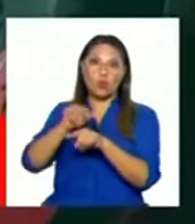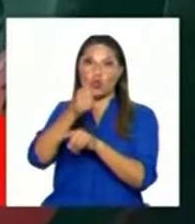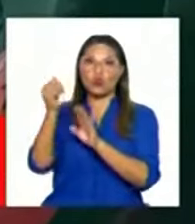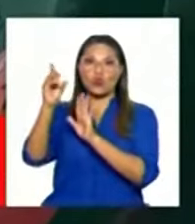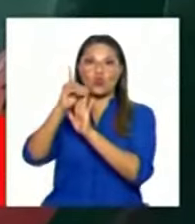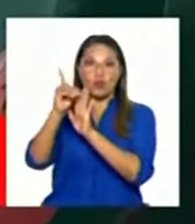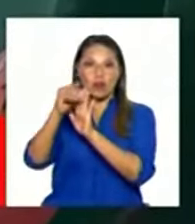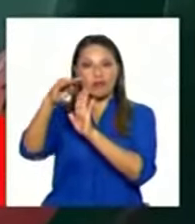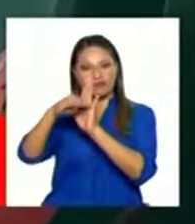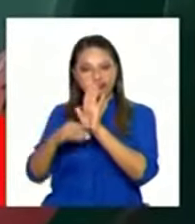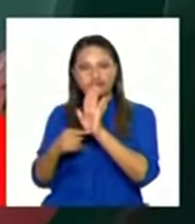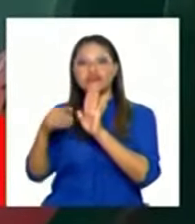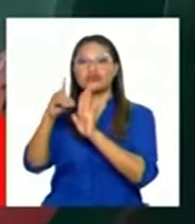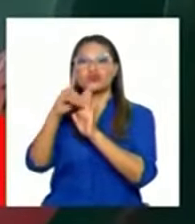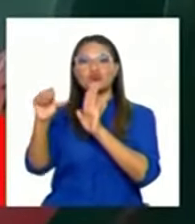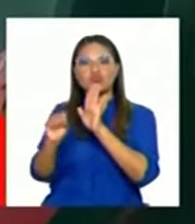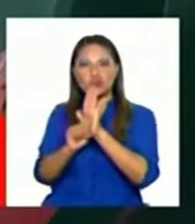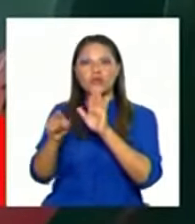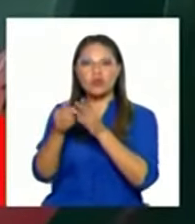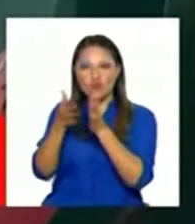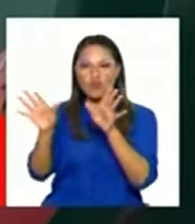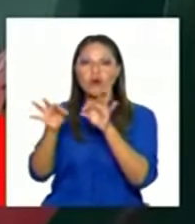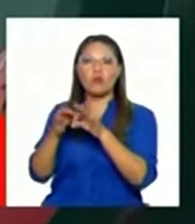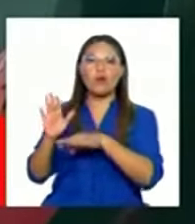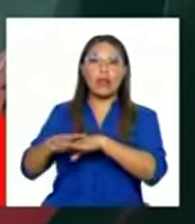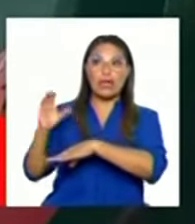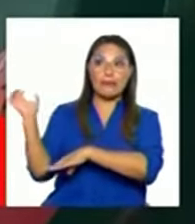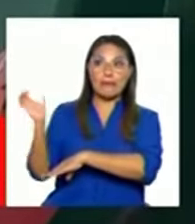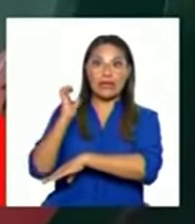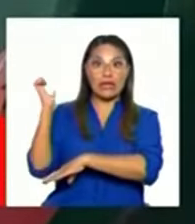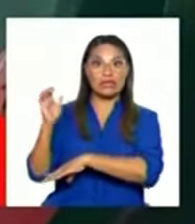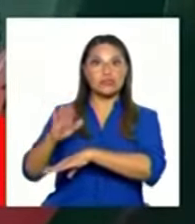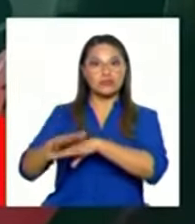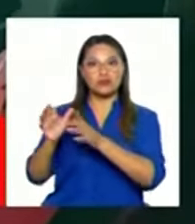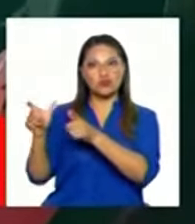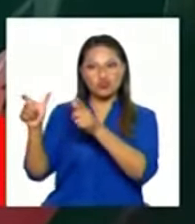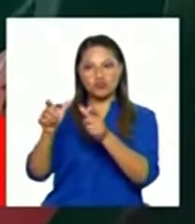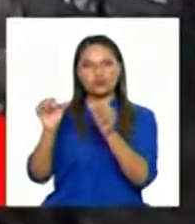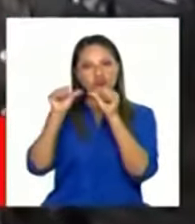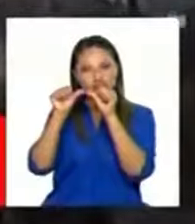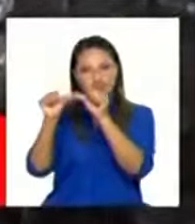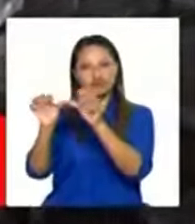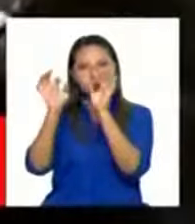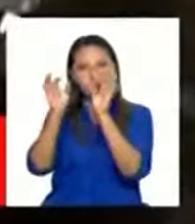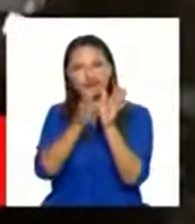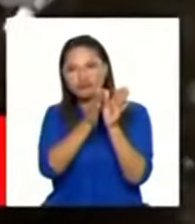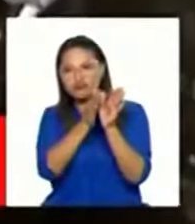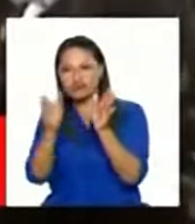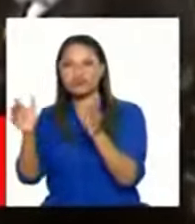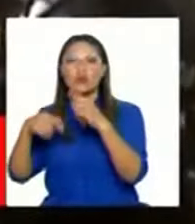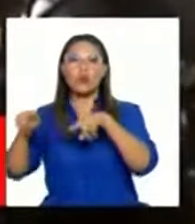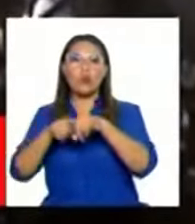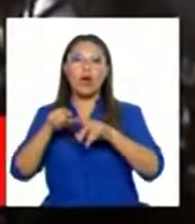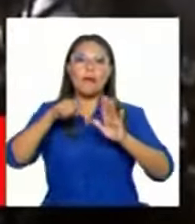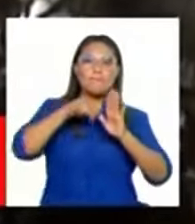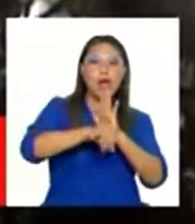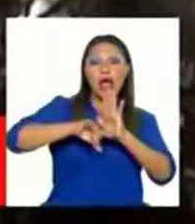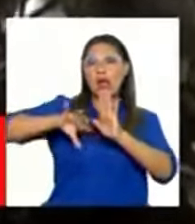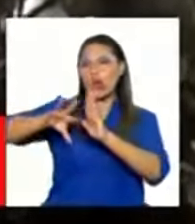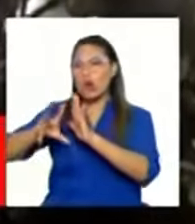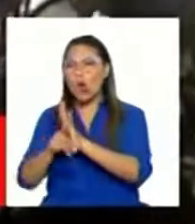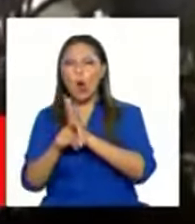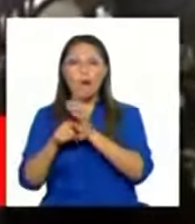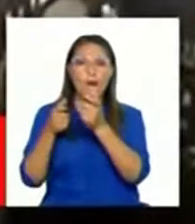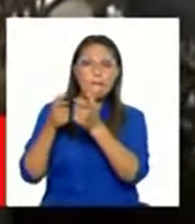decreto supremo, se prorrogó el estado de emergencia para mantener el orden interno y combatir la delincuencia en los distritos